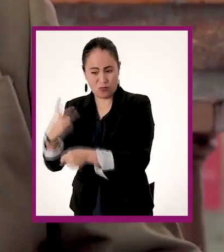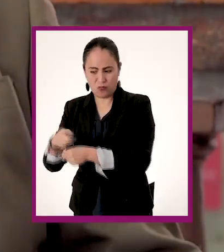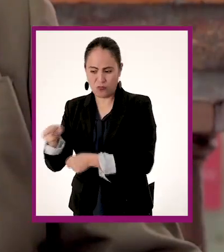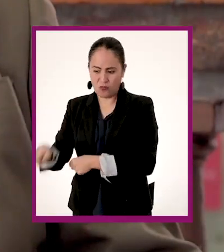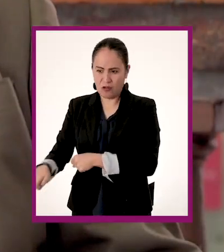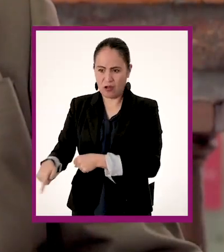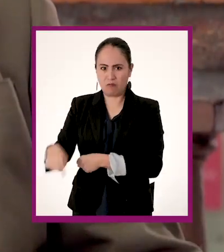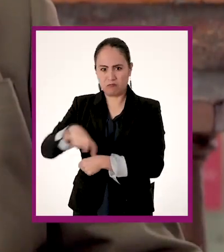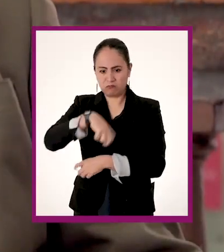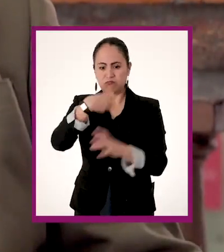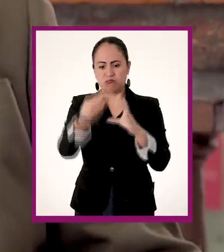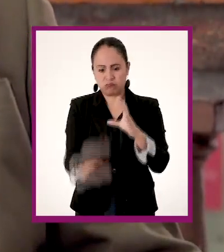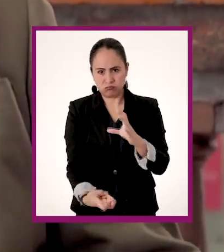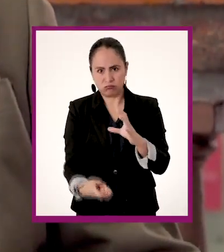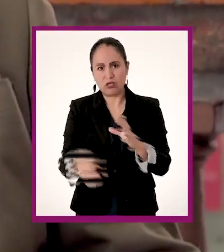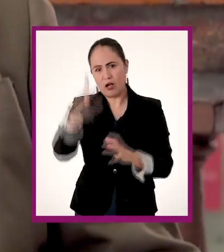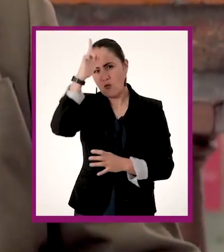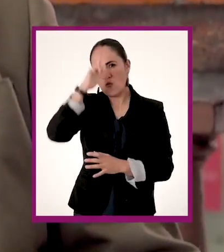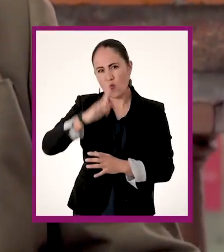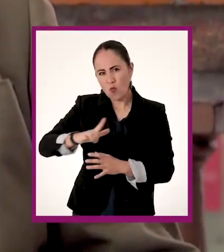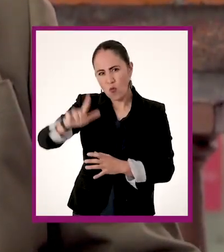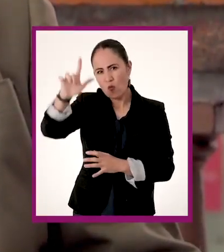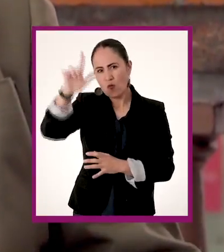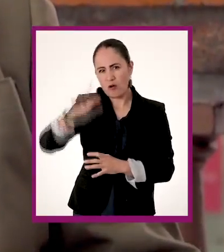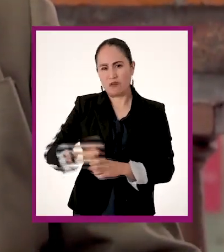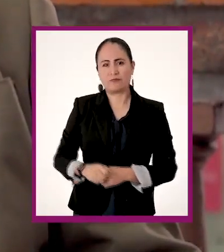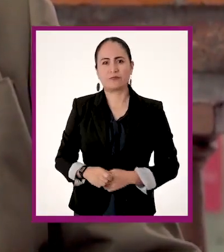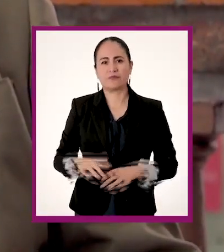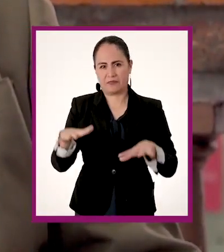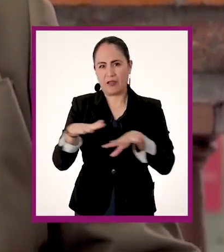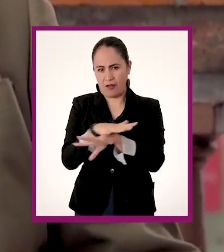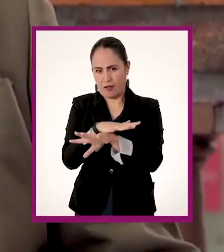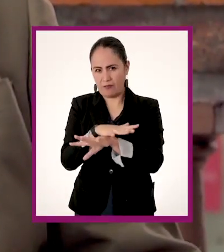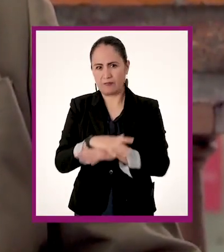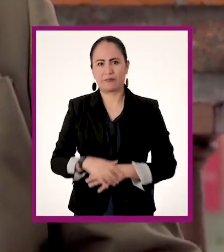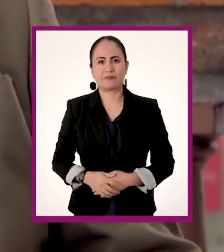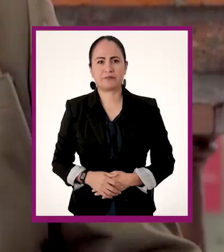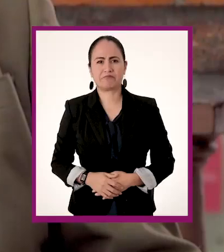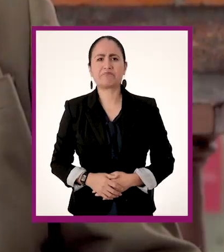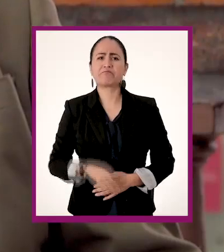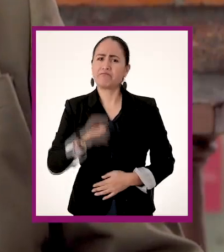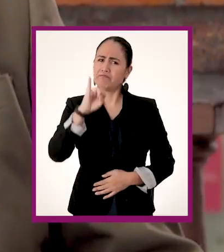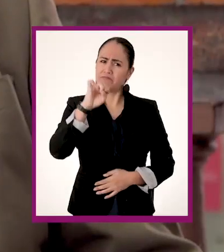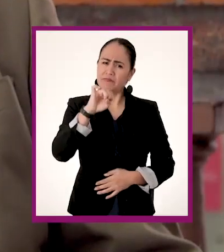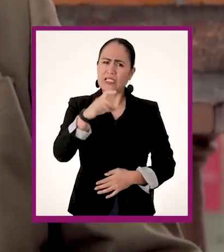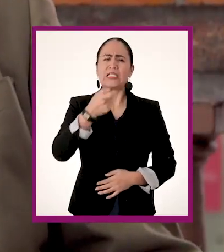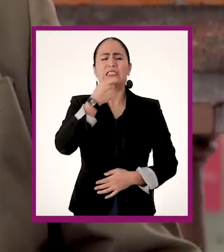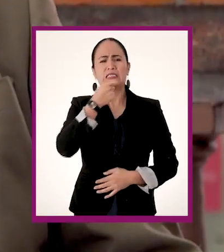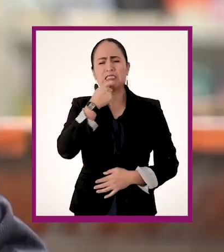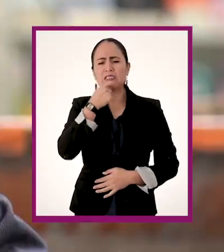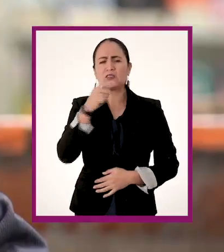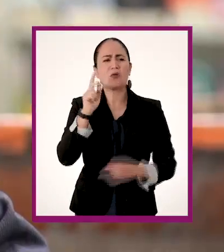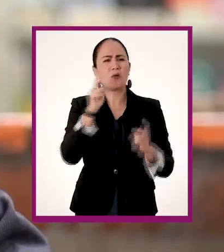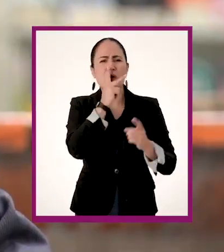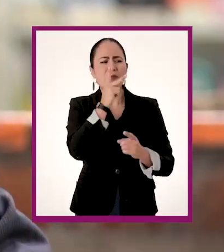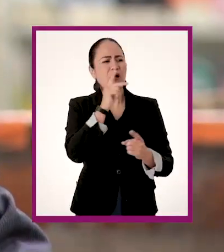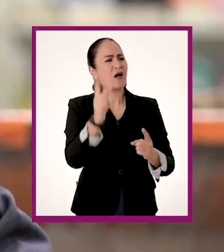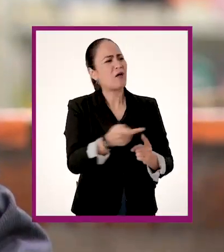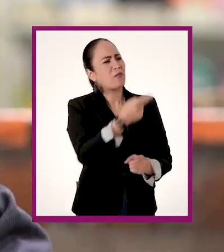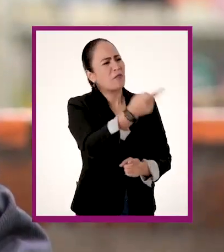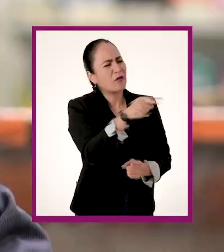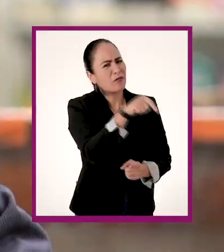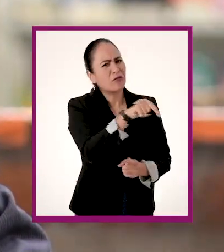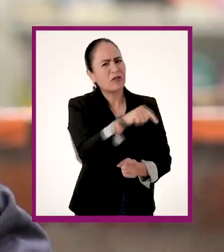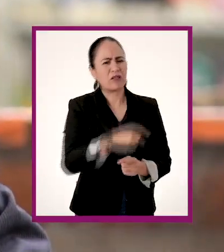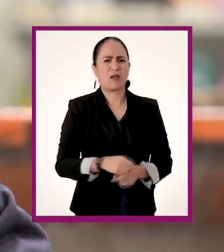avienta primero y el que gana el honor de ser el sol. Y al segundo, la luna, es